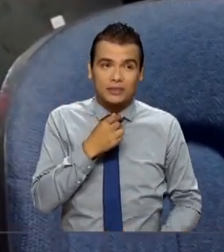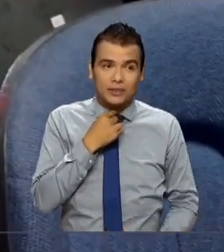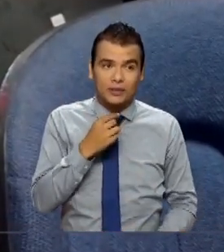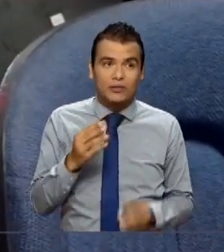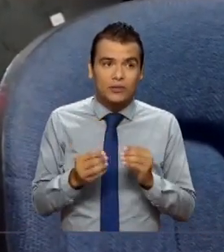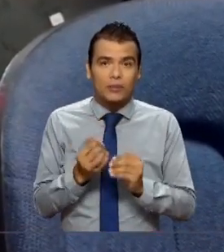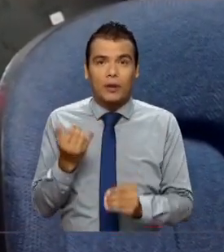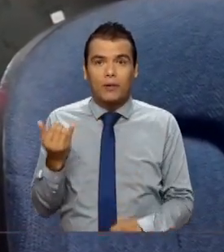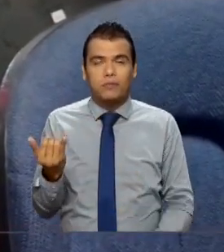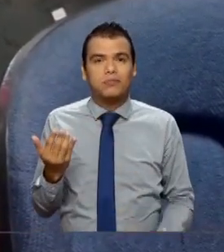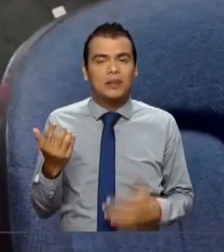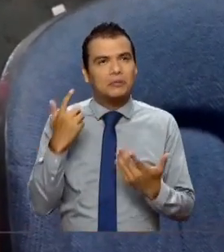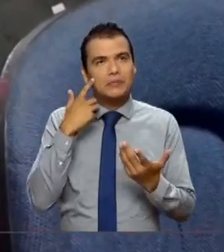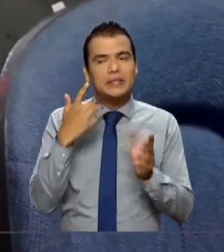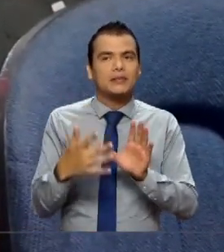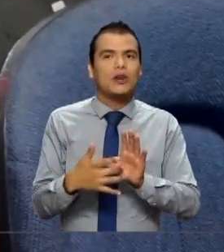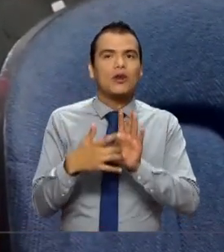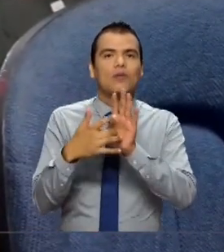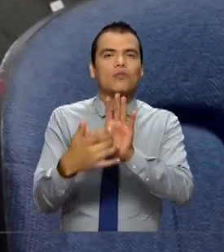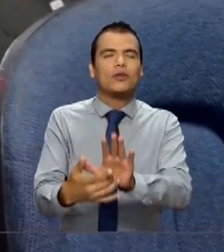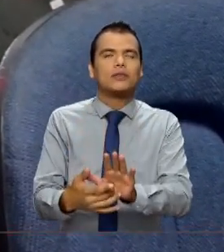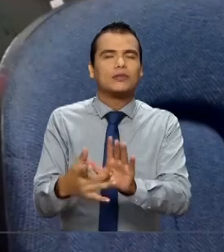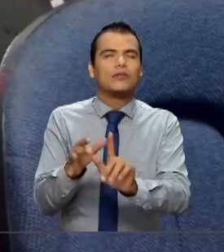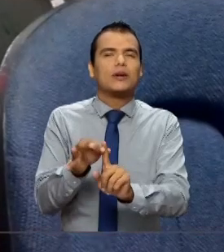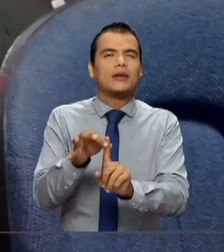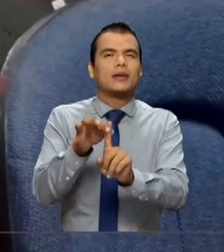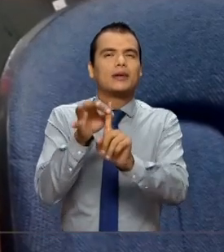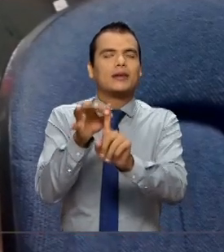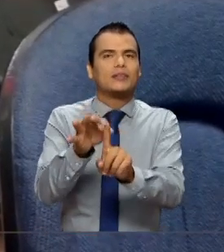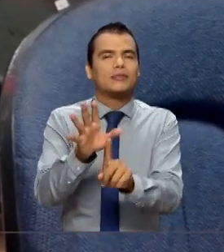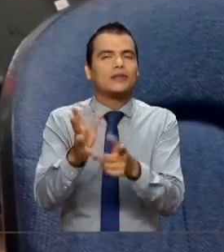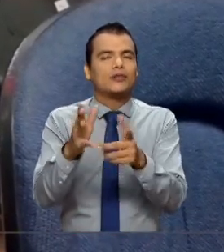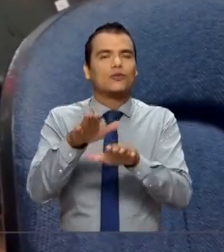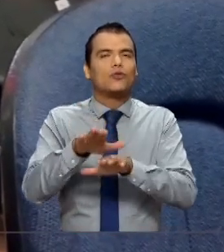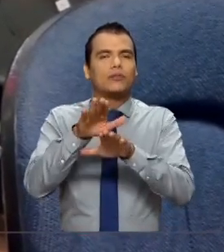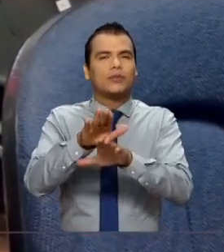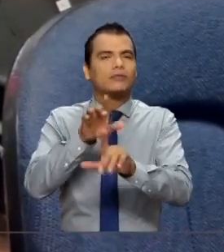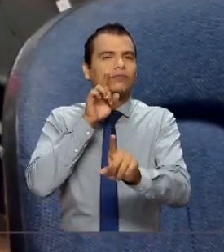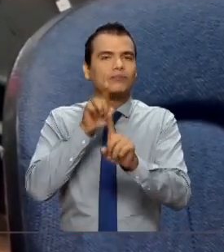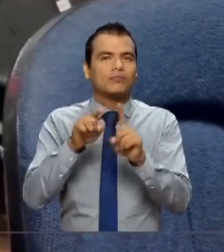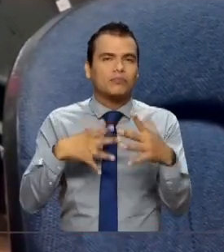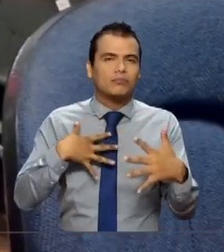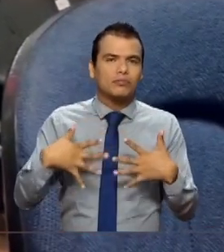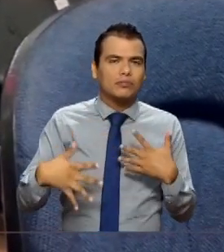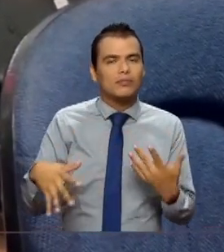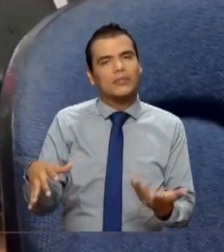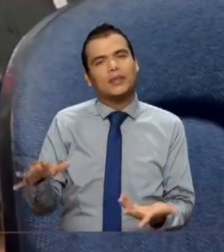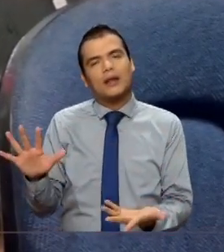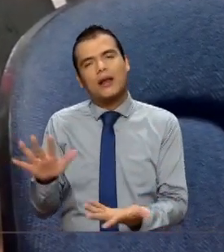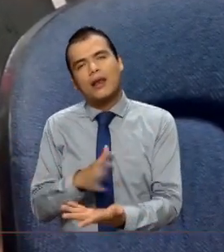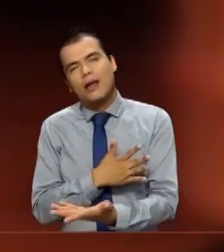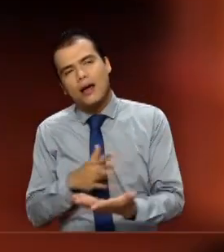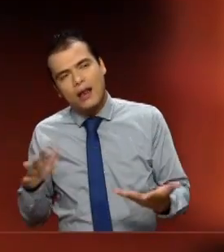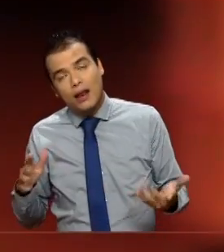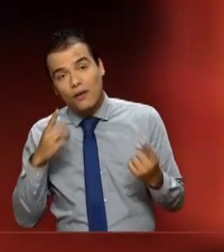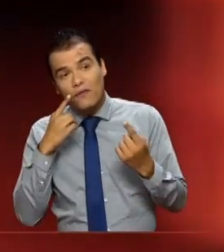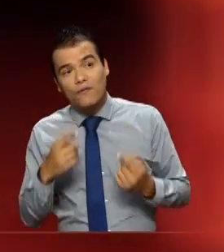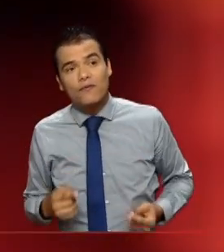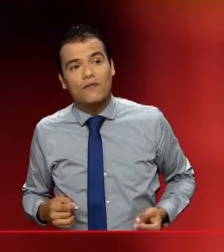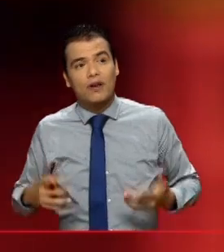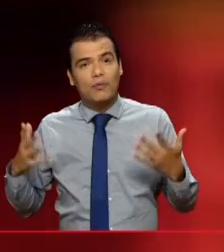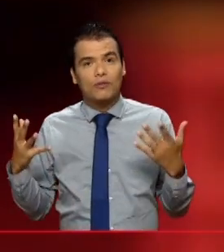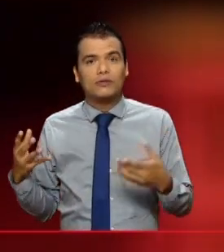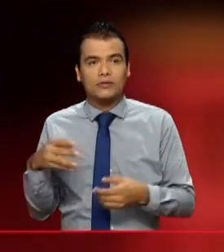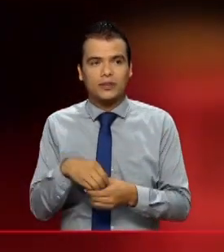oda también a la teatralidad, a la animalidad e incluso a la ópera y a los musicales de Broadway. A través